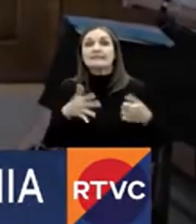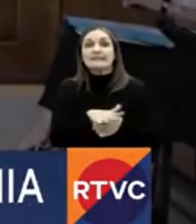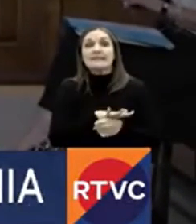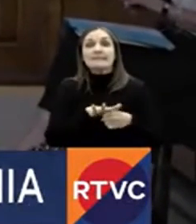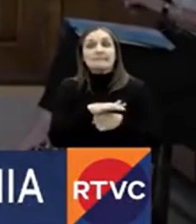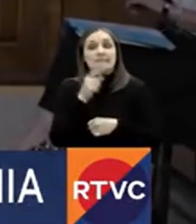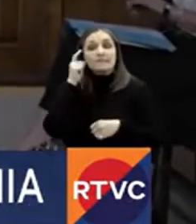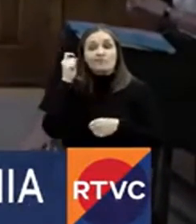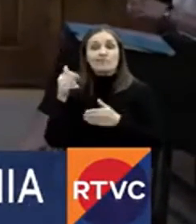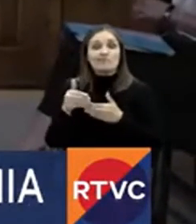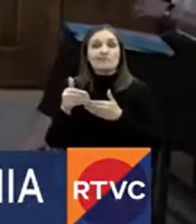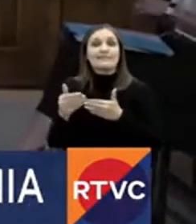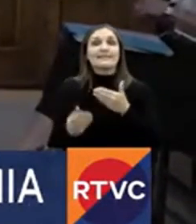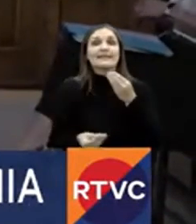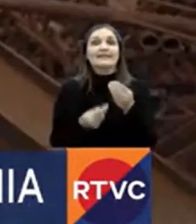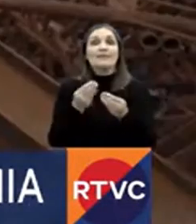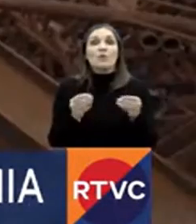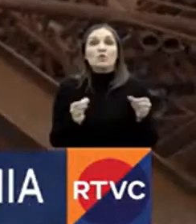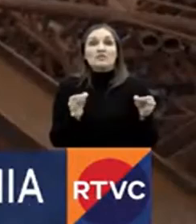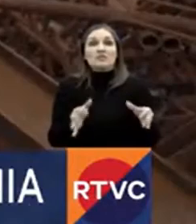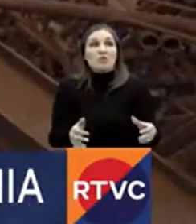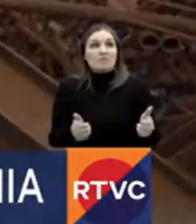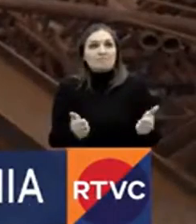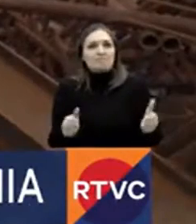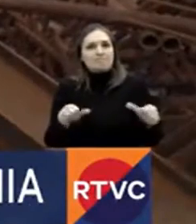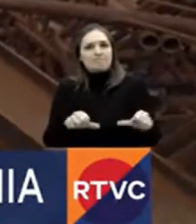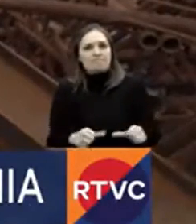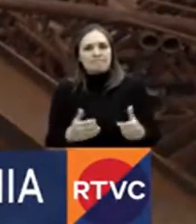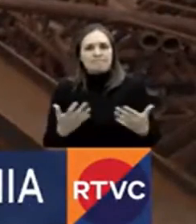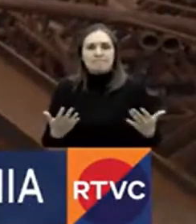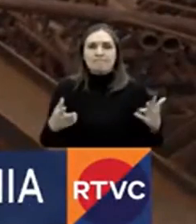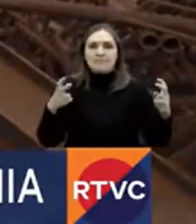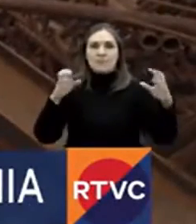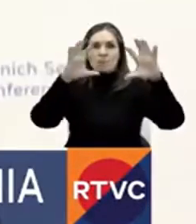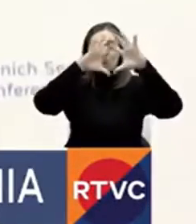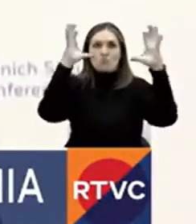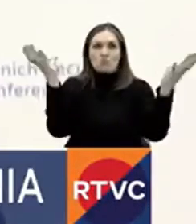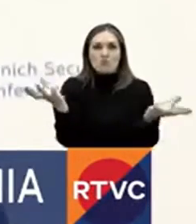desafío y redefine la seguridad en sí misma, en lo local y en lo global.